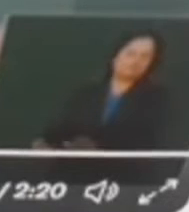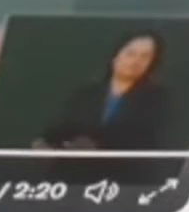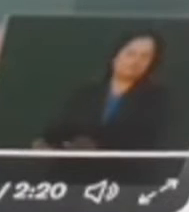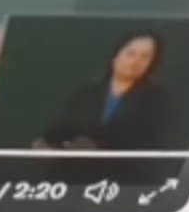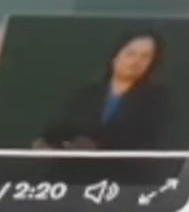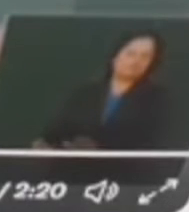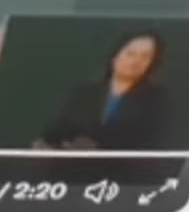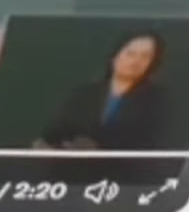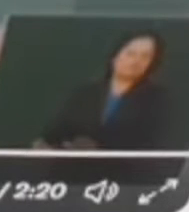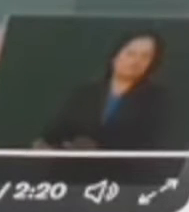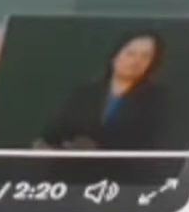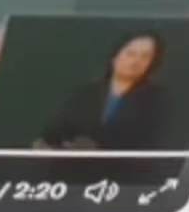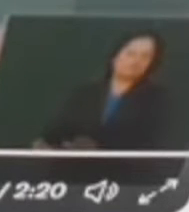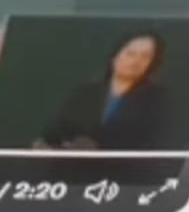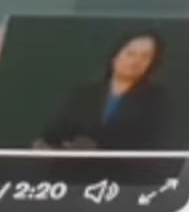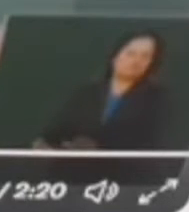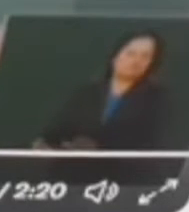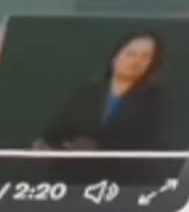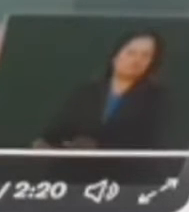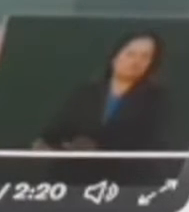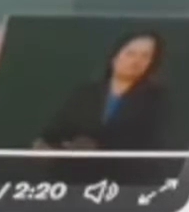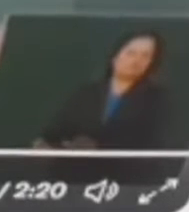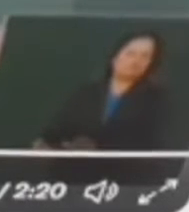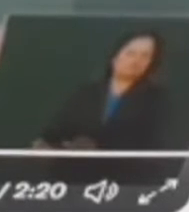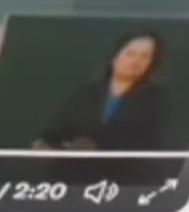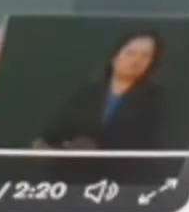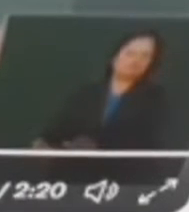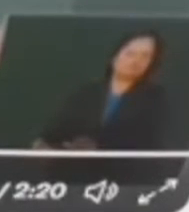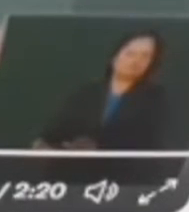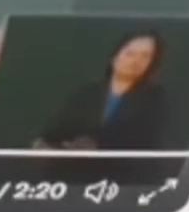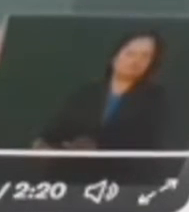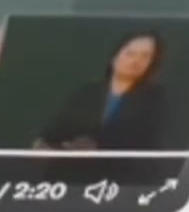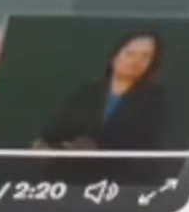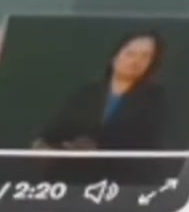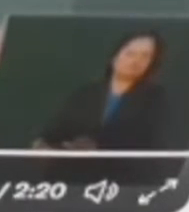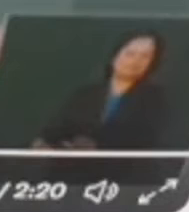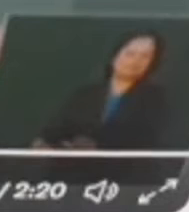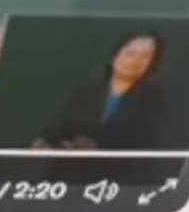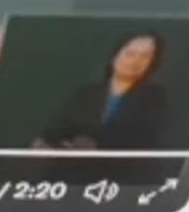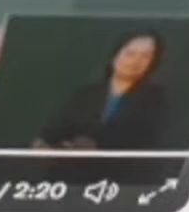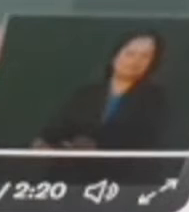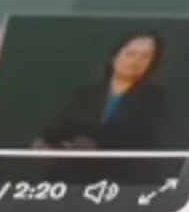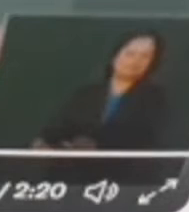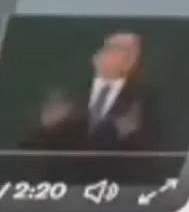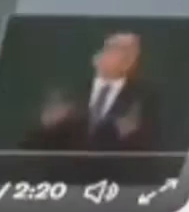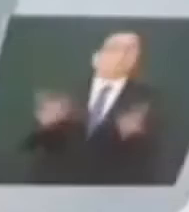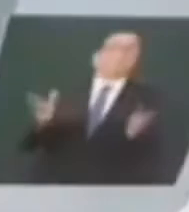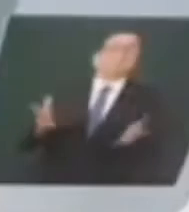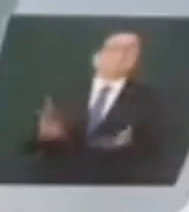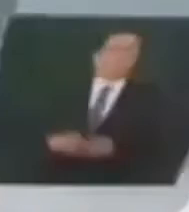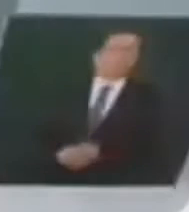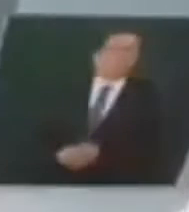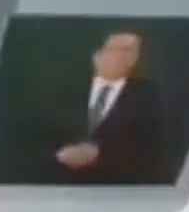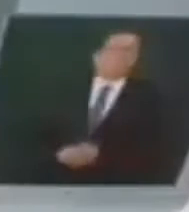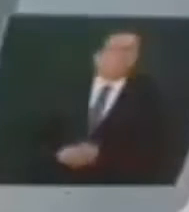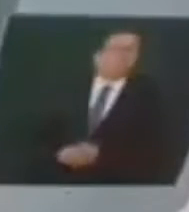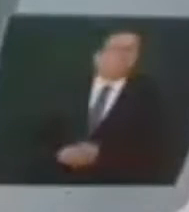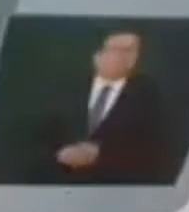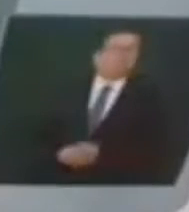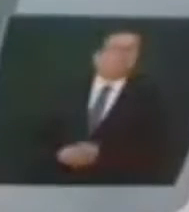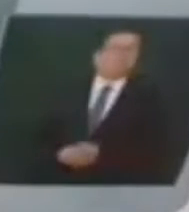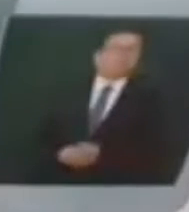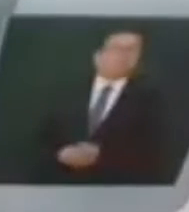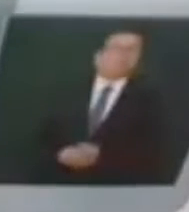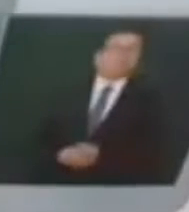AMLO Black. Y ahorita les explico para que lo entiendan, porque no todos lo van a entender. Y